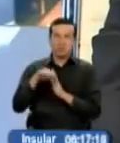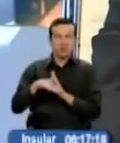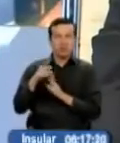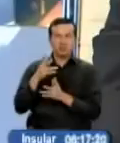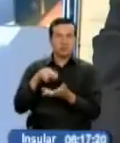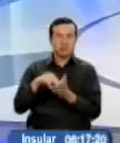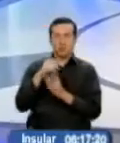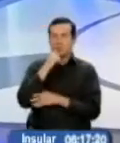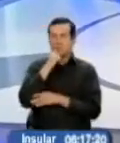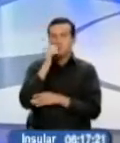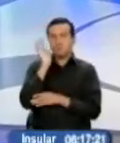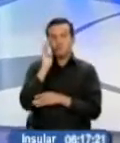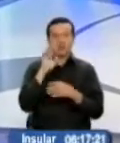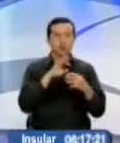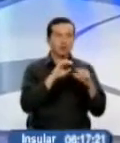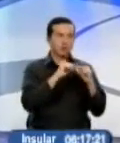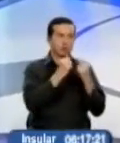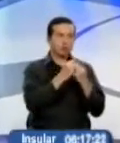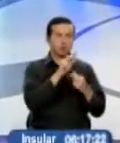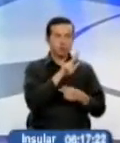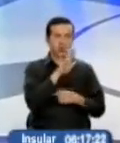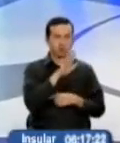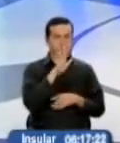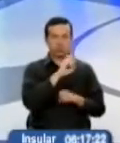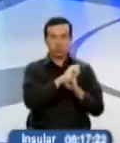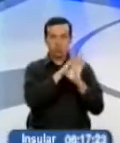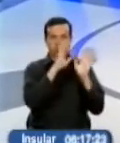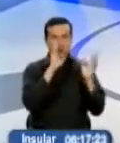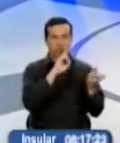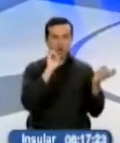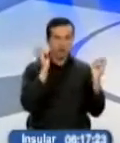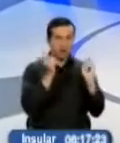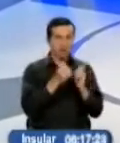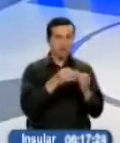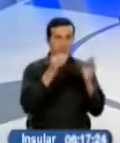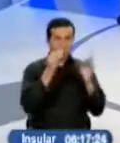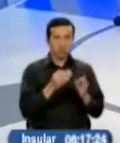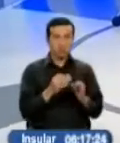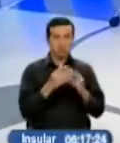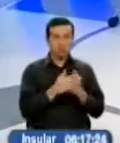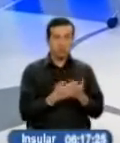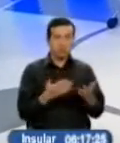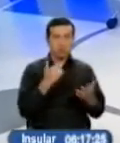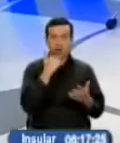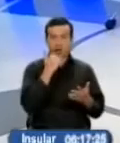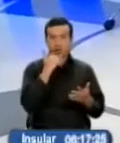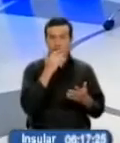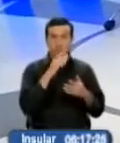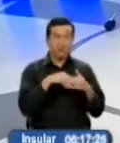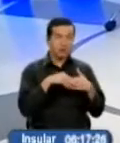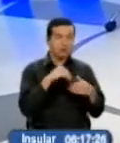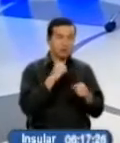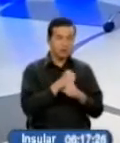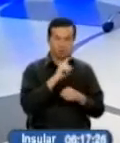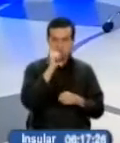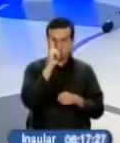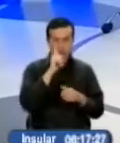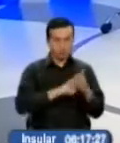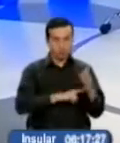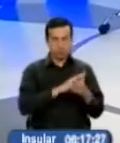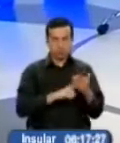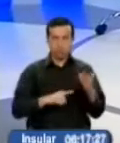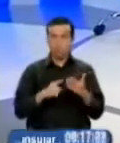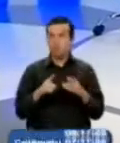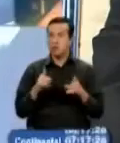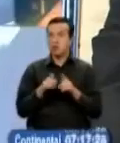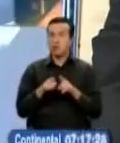asunto. El caso de Alianza País está muy claro. Allí no va a haber un cambio con respecto o para inclinarse a la flexibilidad laboral. Eso no va Pero a el tema es